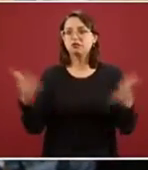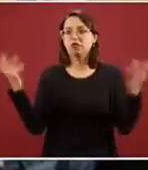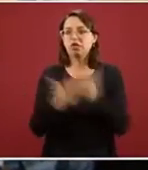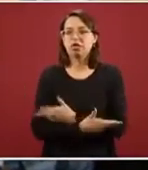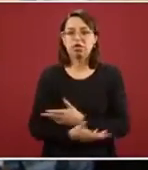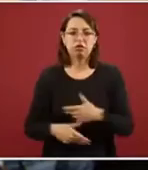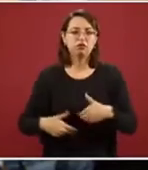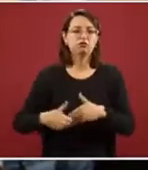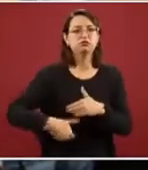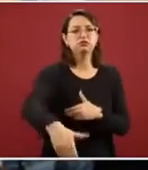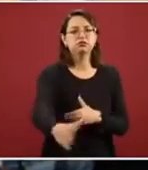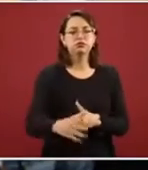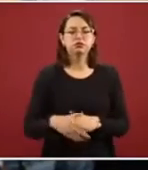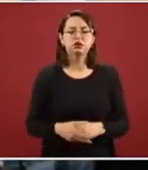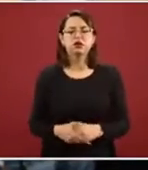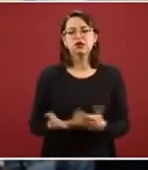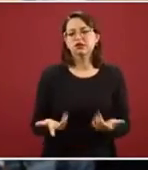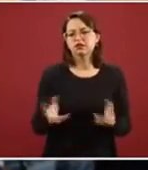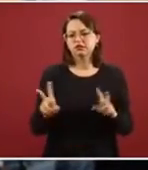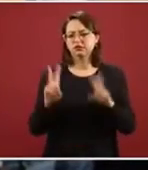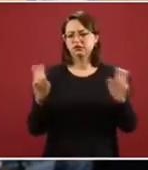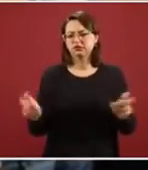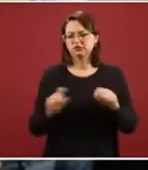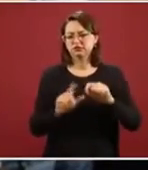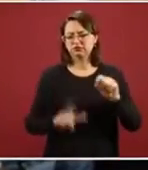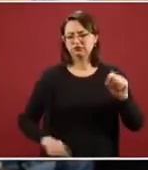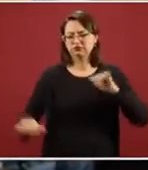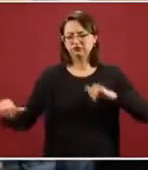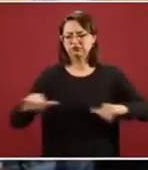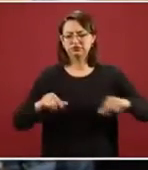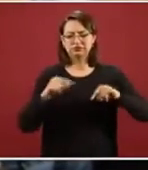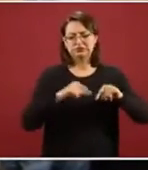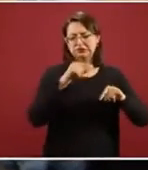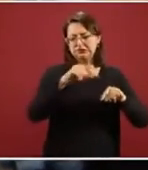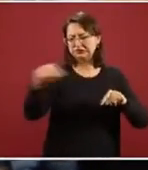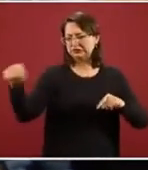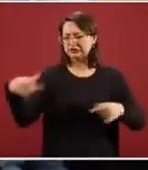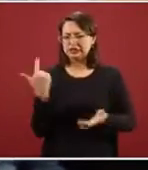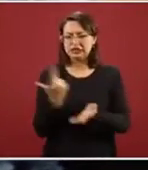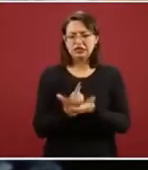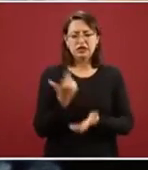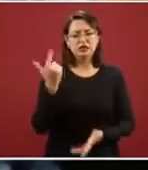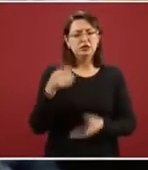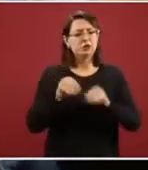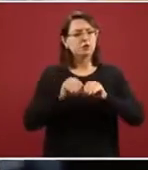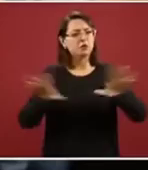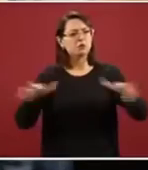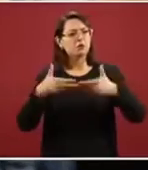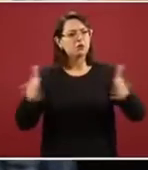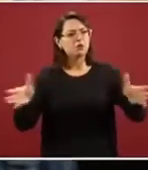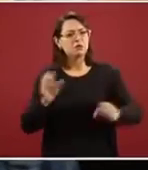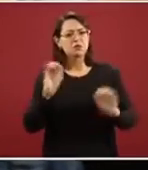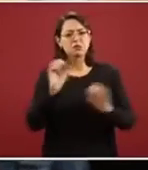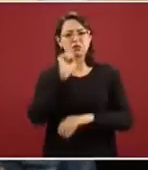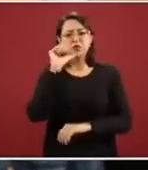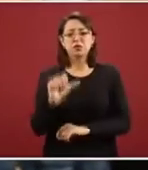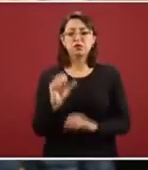Atlas de Riesgo es algo fundamental y que no se hace público o lo niegan incluso en